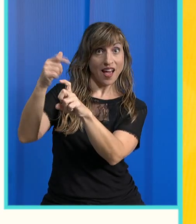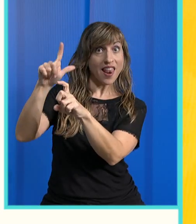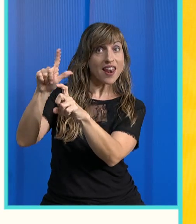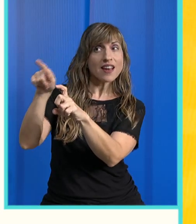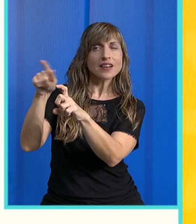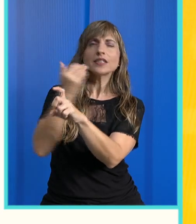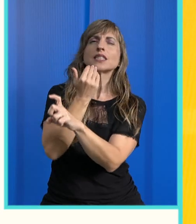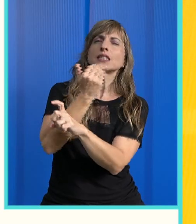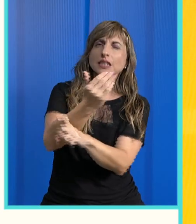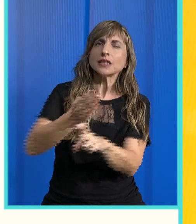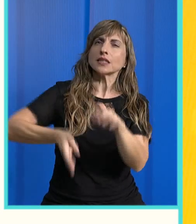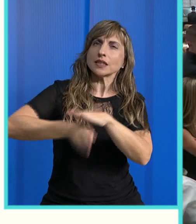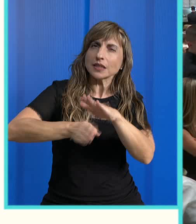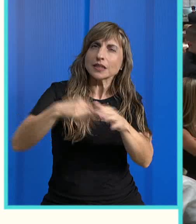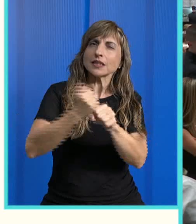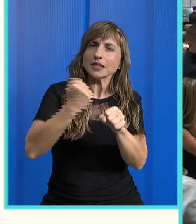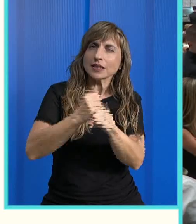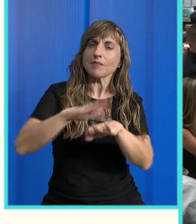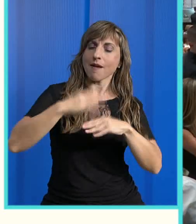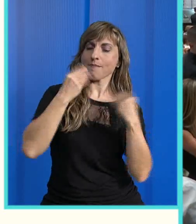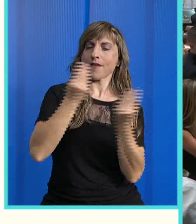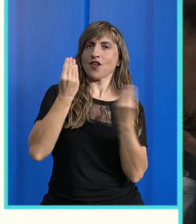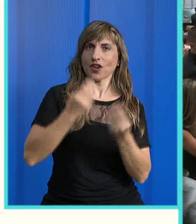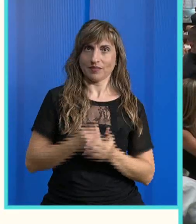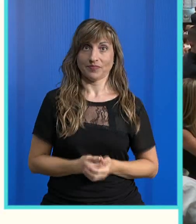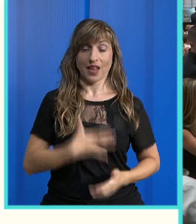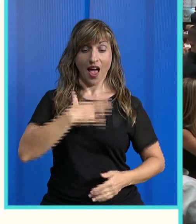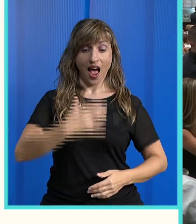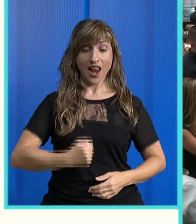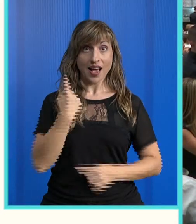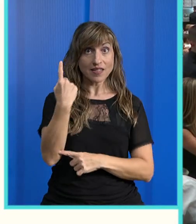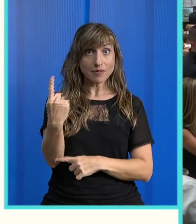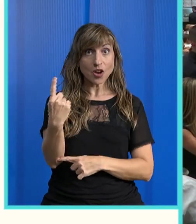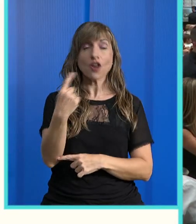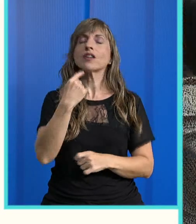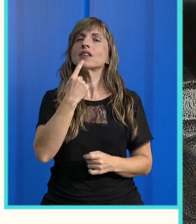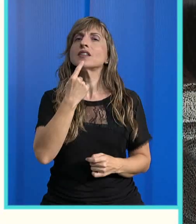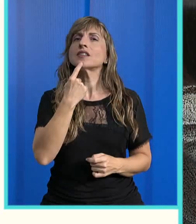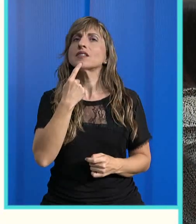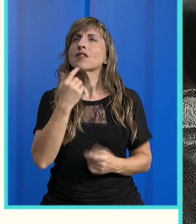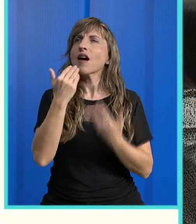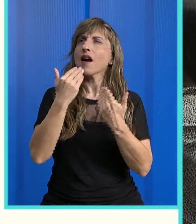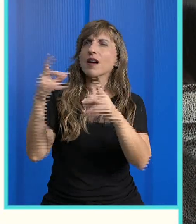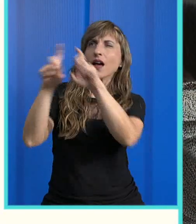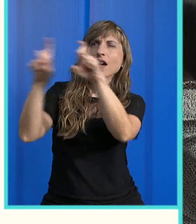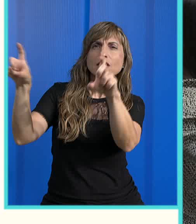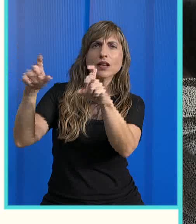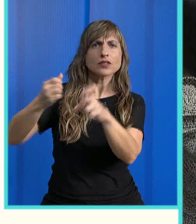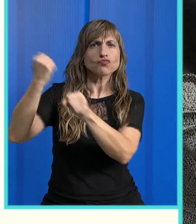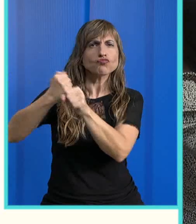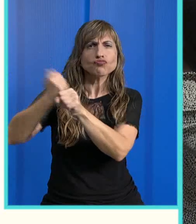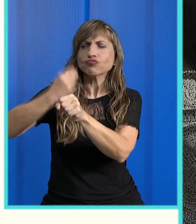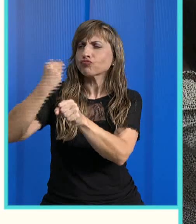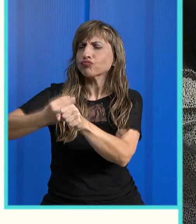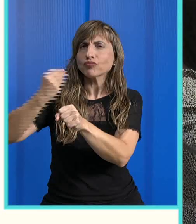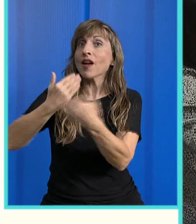mejorar la economía social. Per la seva banda, l'alcalde Xavier García Albiolt va destacar que l'eficàcia de Tuxal és fruit del factor humà